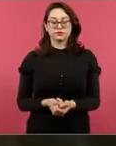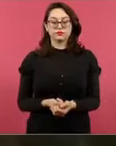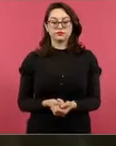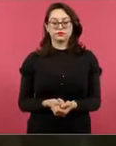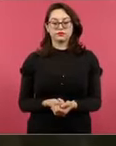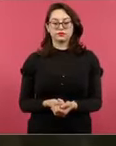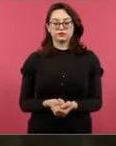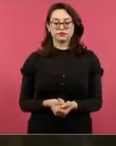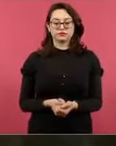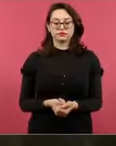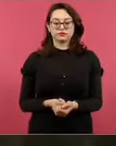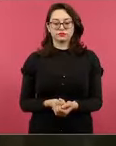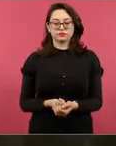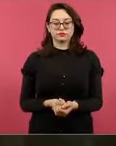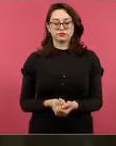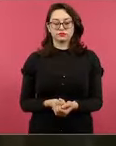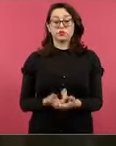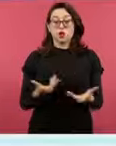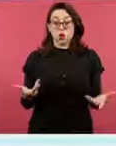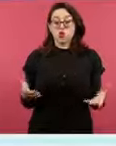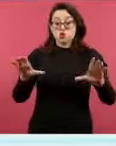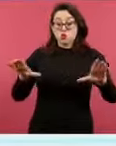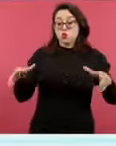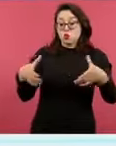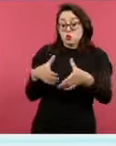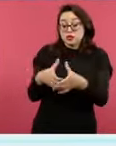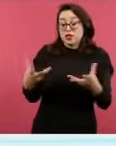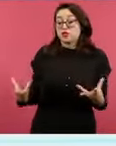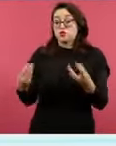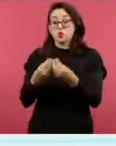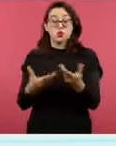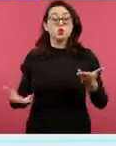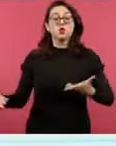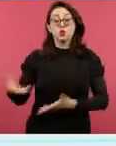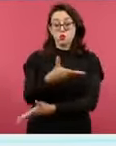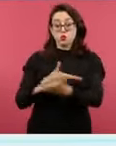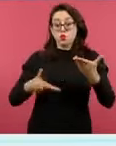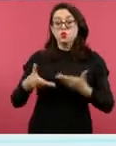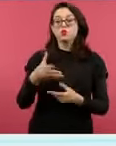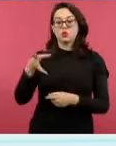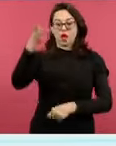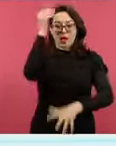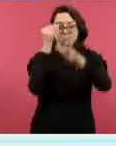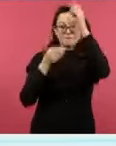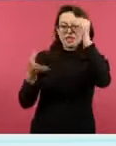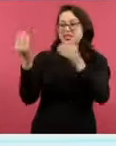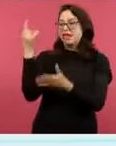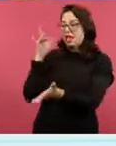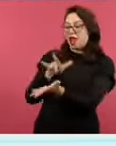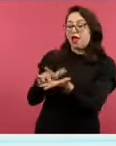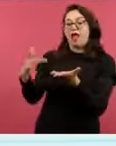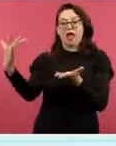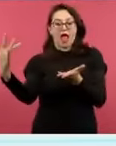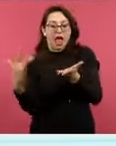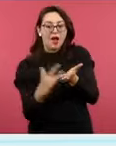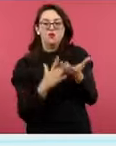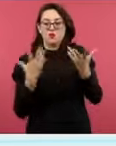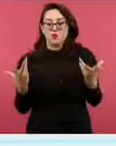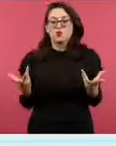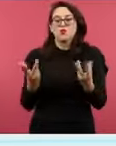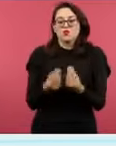comunidad es aprender unos de otros, apoyándonos, siendo solidarios. El aprendizaje en conjunto y en